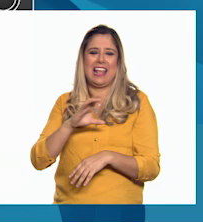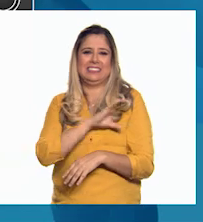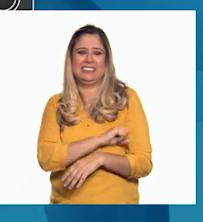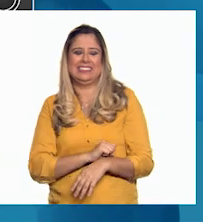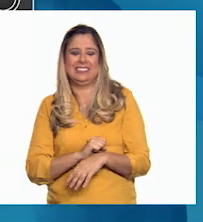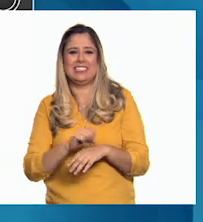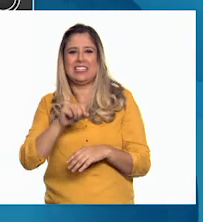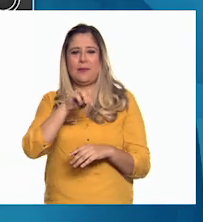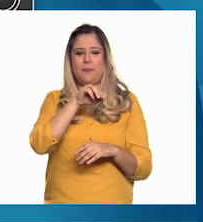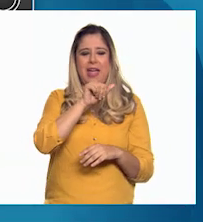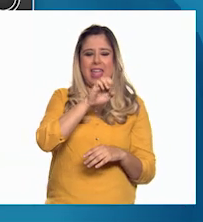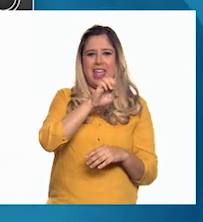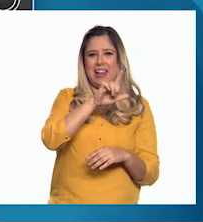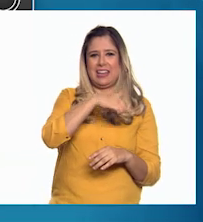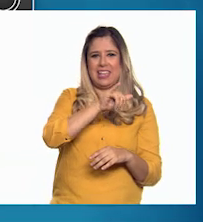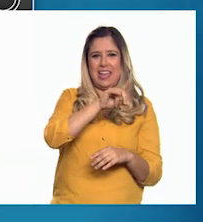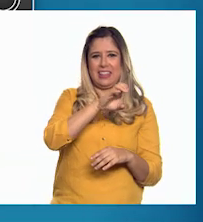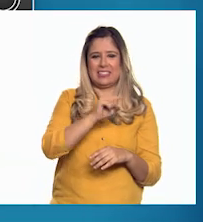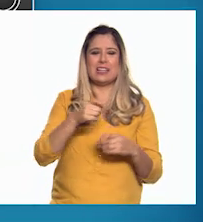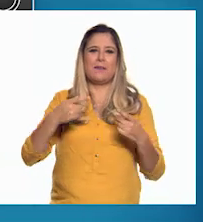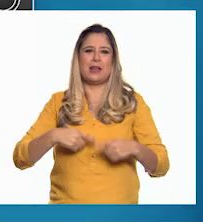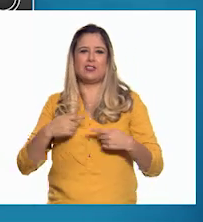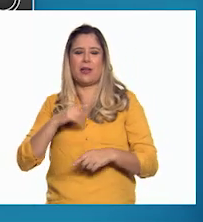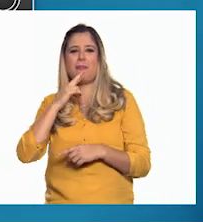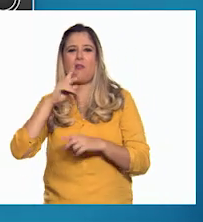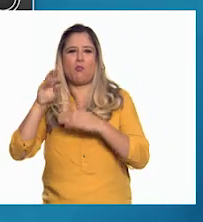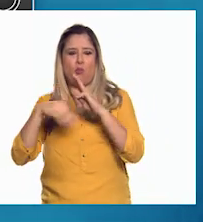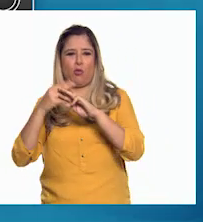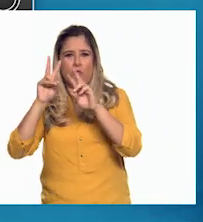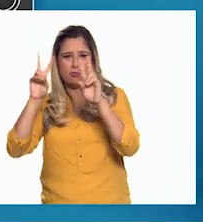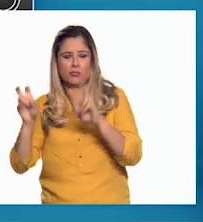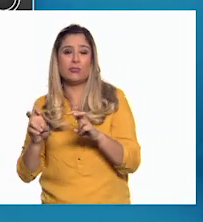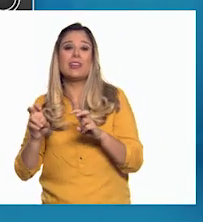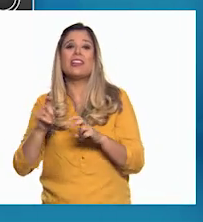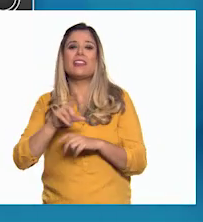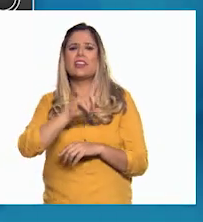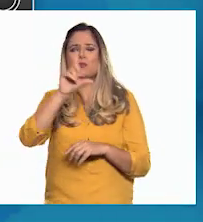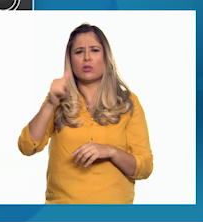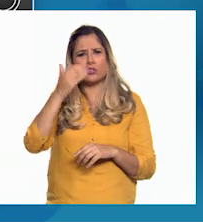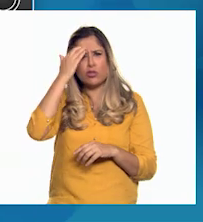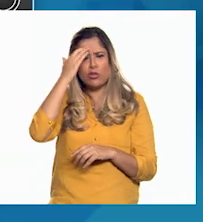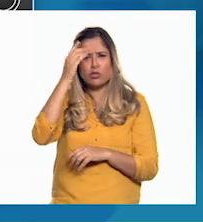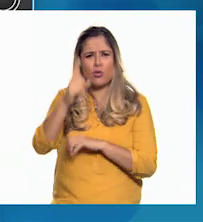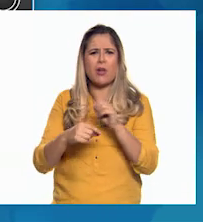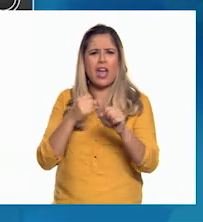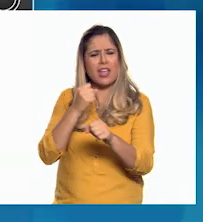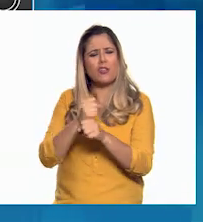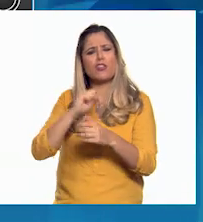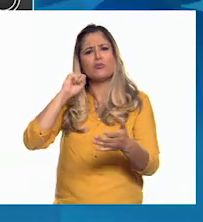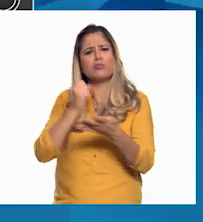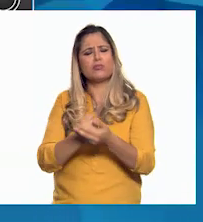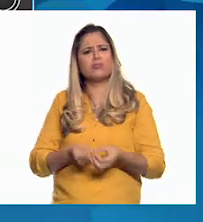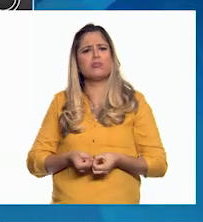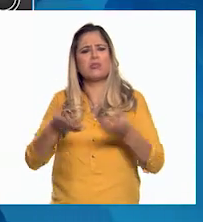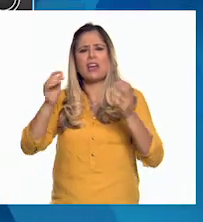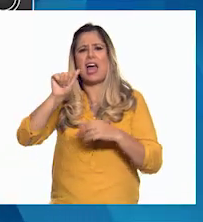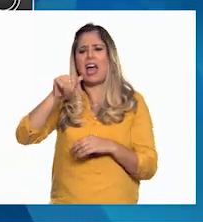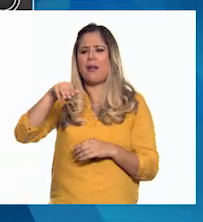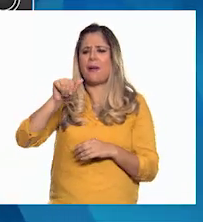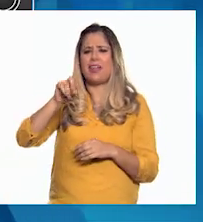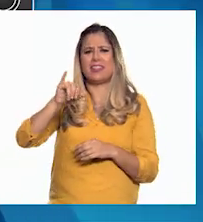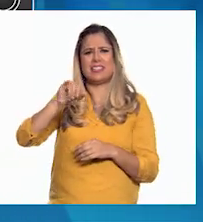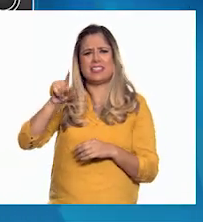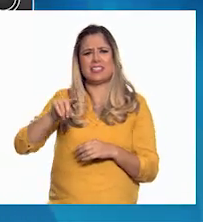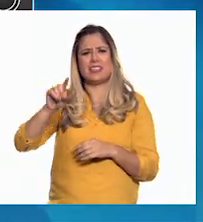Aníbal y Melquiades y La peor señora del mundo. Y yo no lo conocía. Lo conocí después. Un año después salió otro que se llama Amadís de Anís, Amadís de